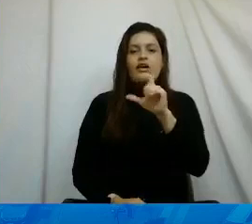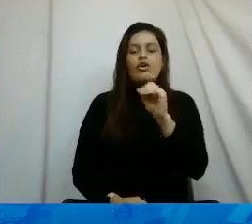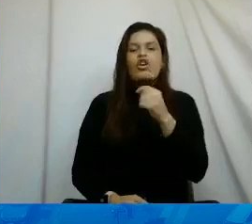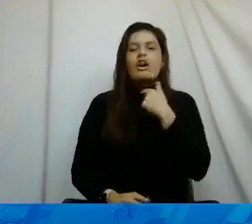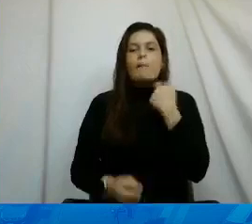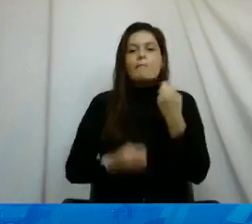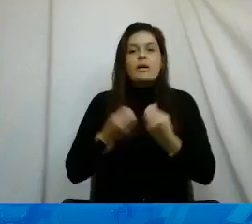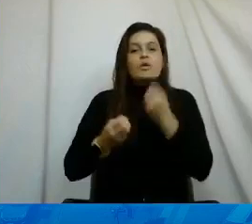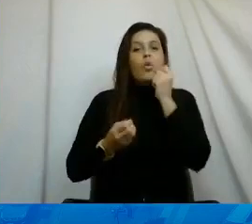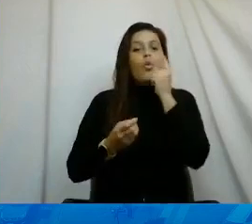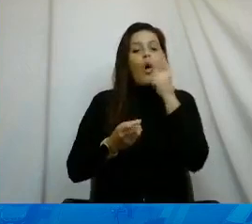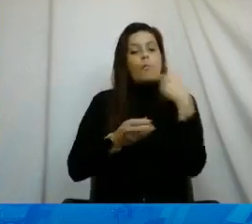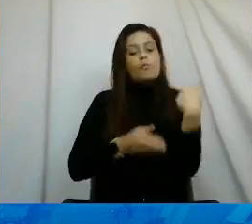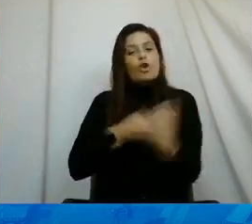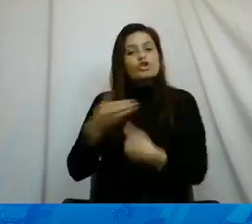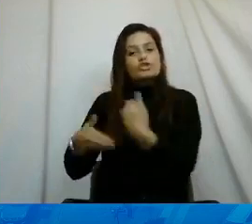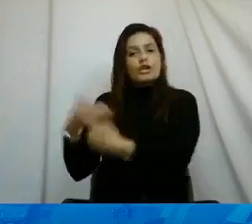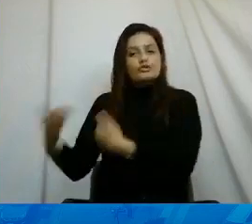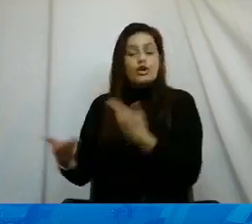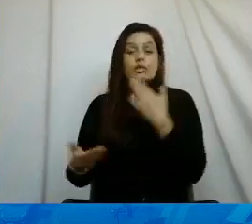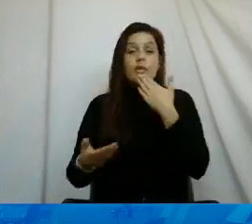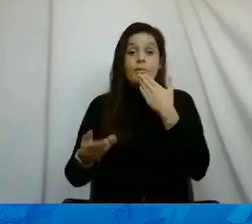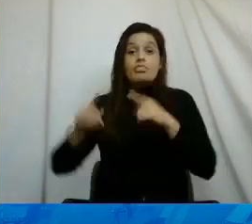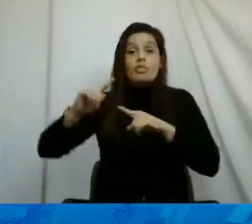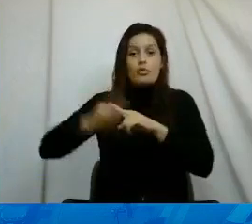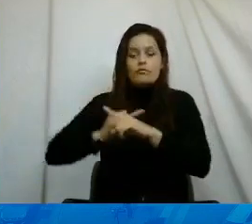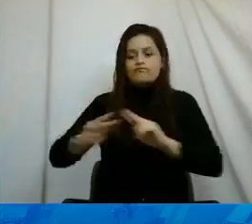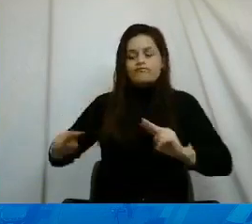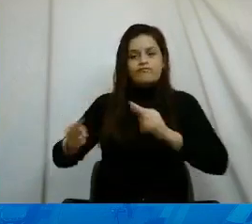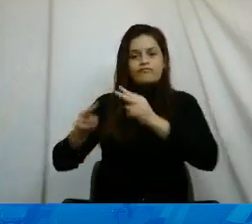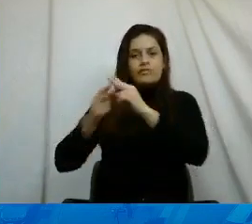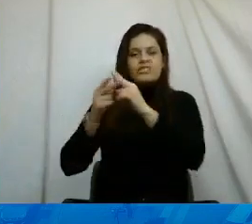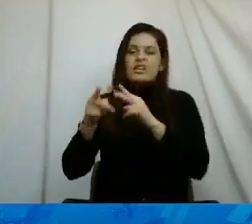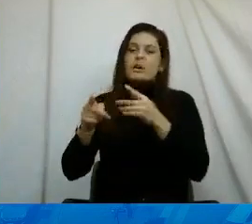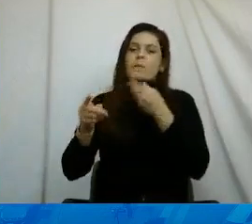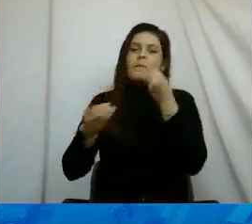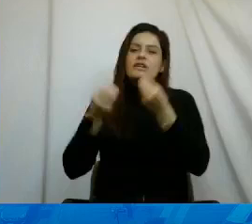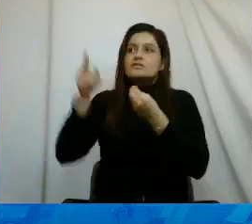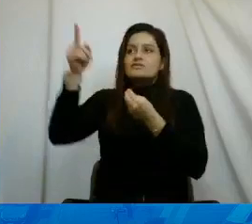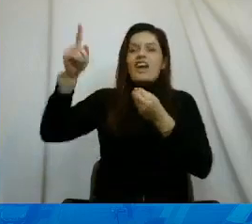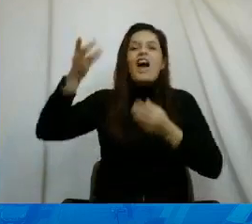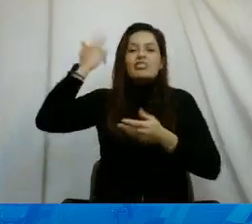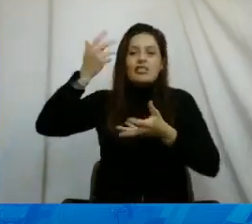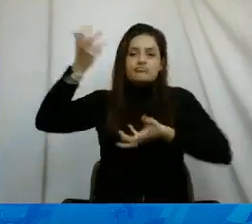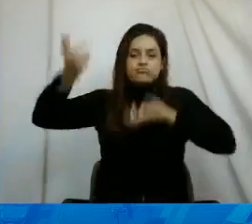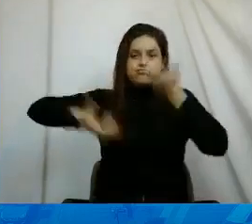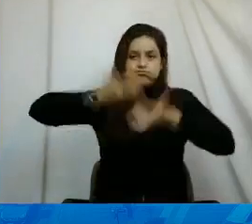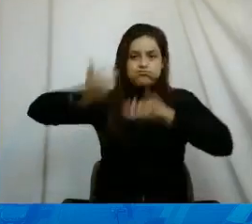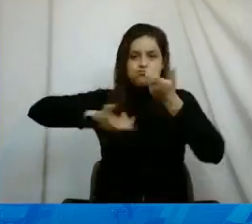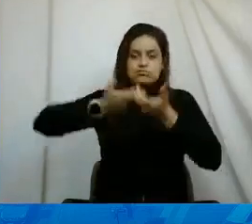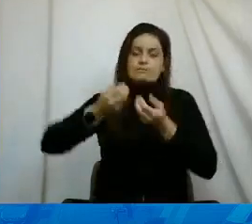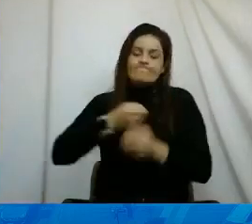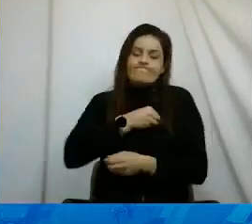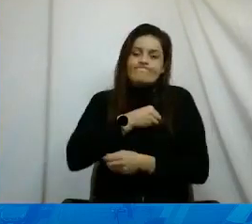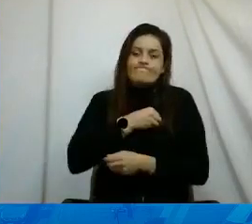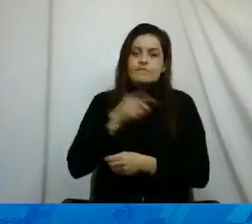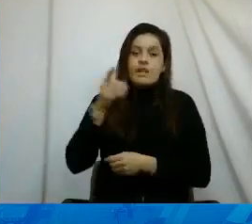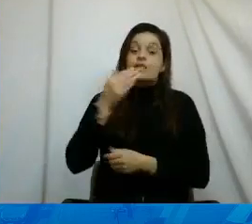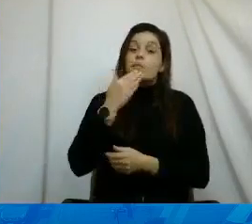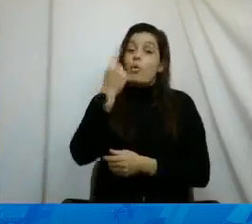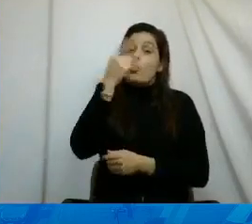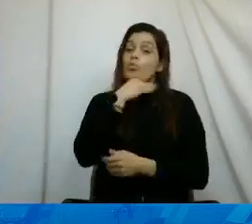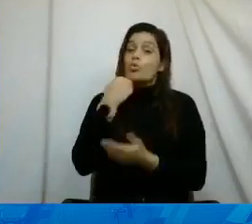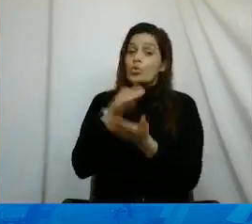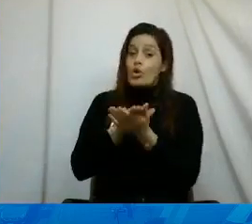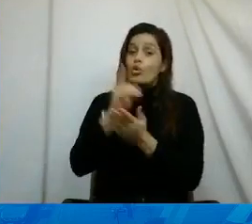qué proceso va la reconstrucción de este lamentable incendio, ¿cierto? Que tenemos que lamentar algunas vidas también,